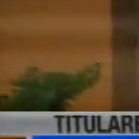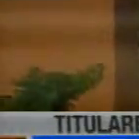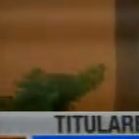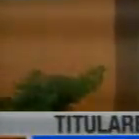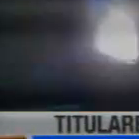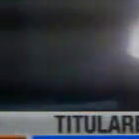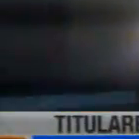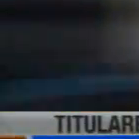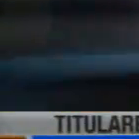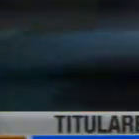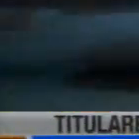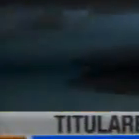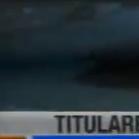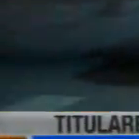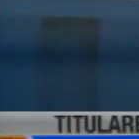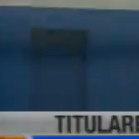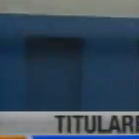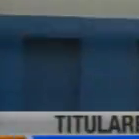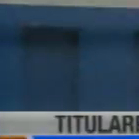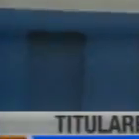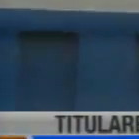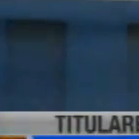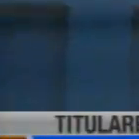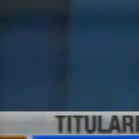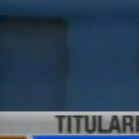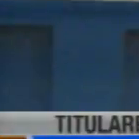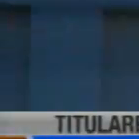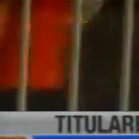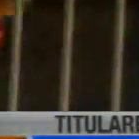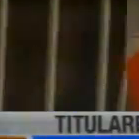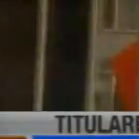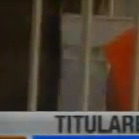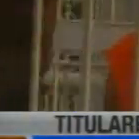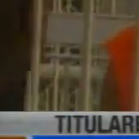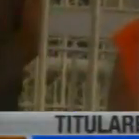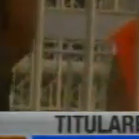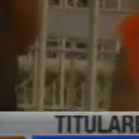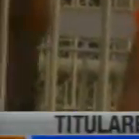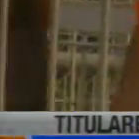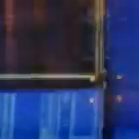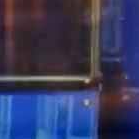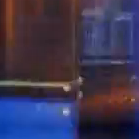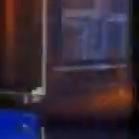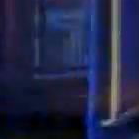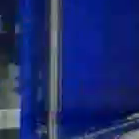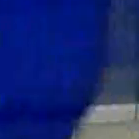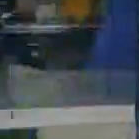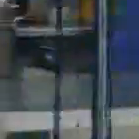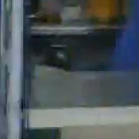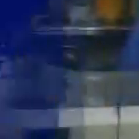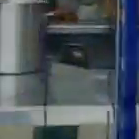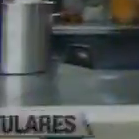La Fiscalía reconstruye los hechos de la fuga de alias Tierrita de la cárcel de Guayaquil.